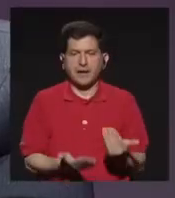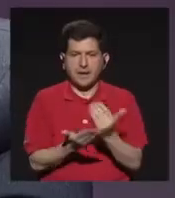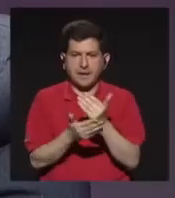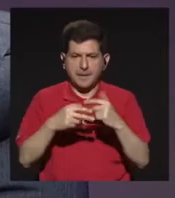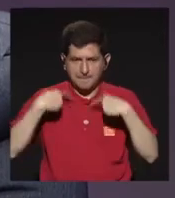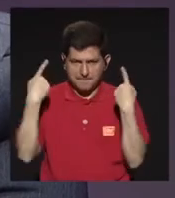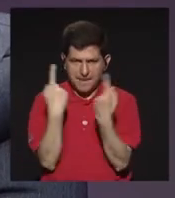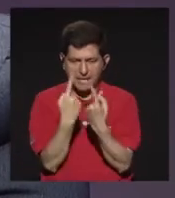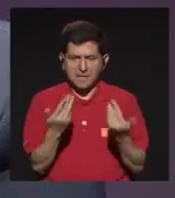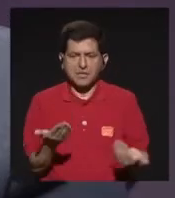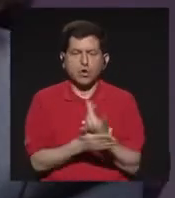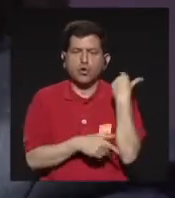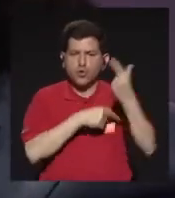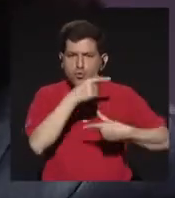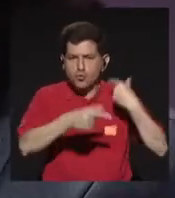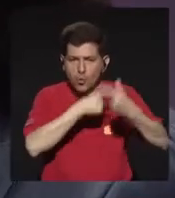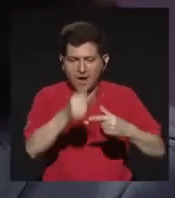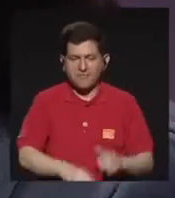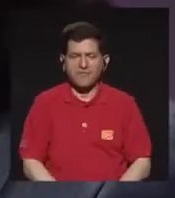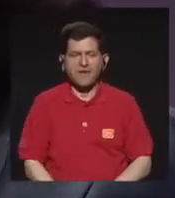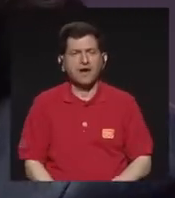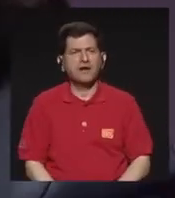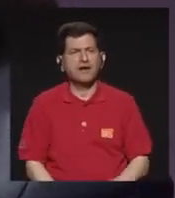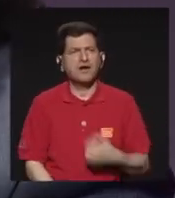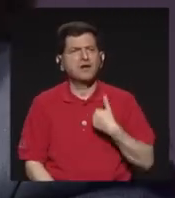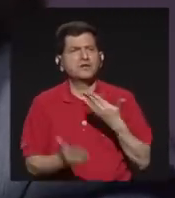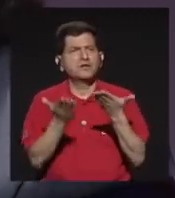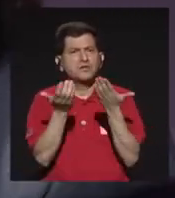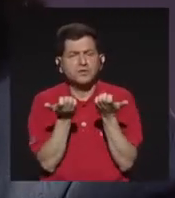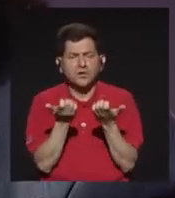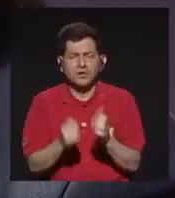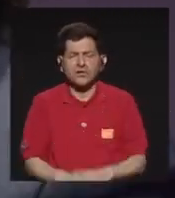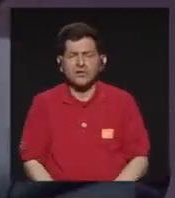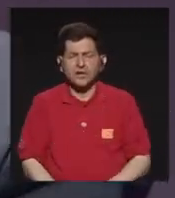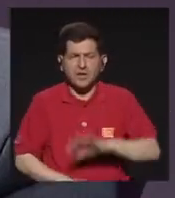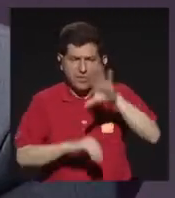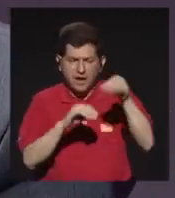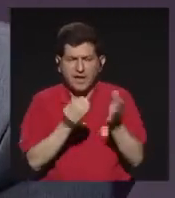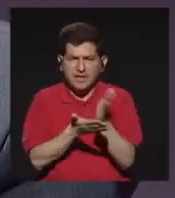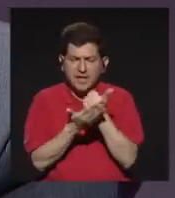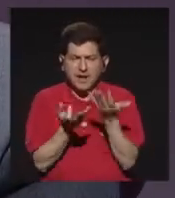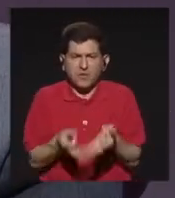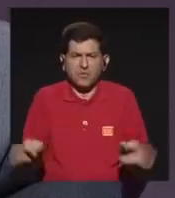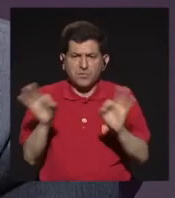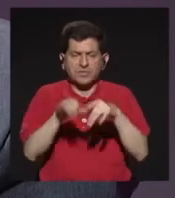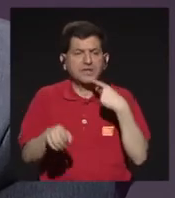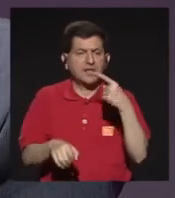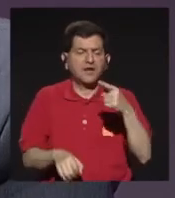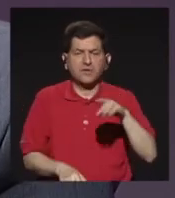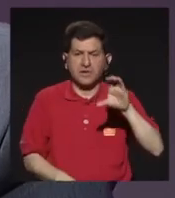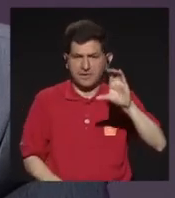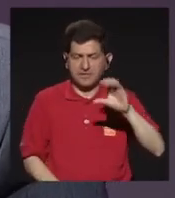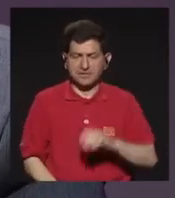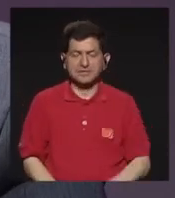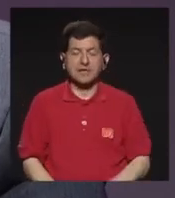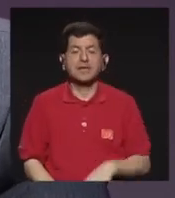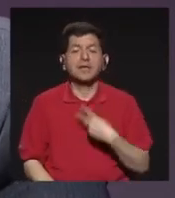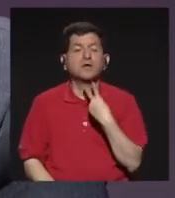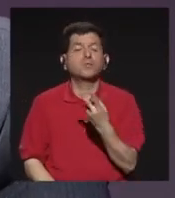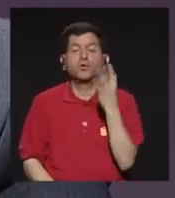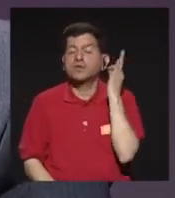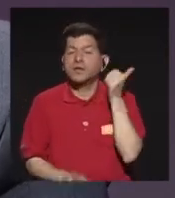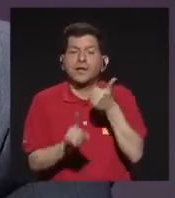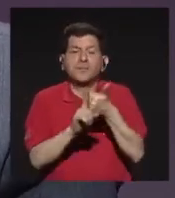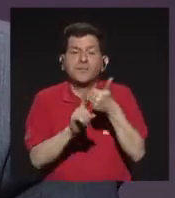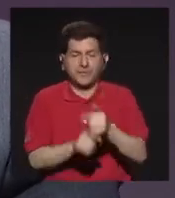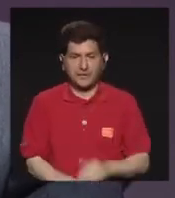Generación, yo quiero aportar ahí una parte importante de lo que dice también Carolina, y es la voz de las mujeres. Es